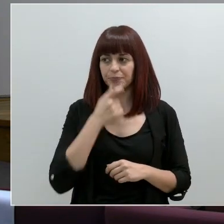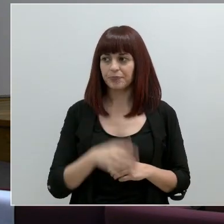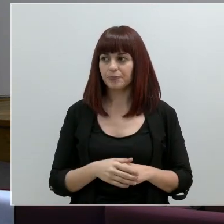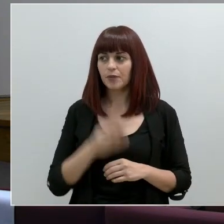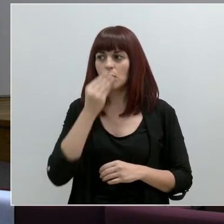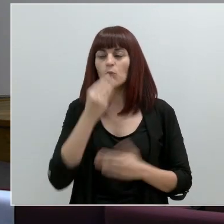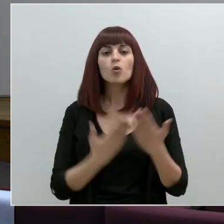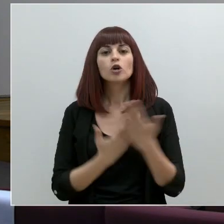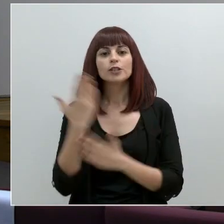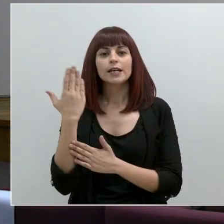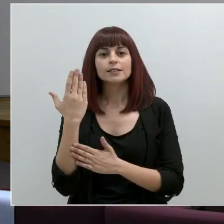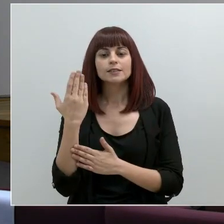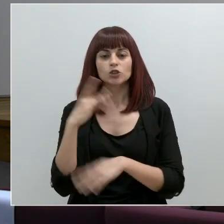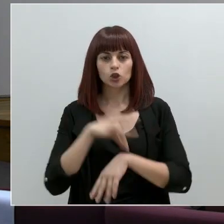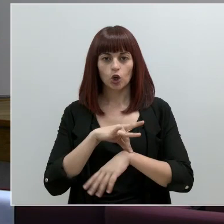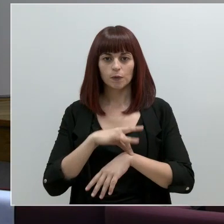Buenos días, doctor.